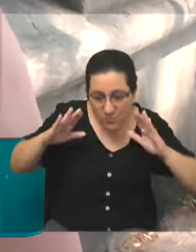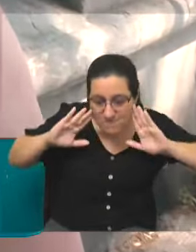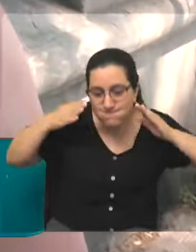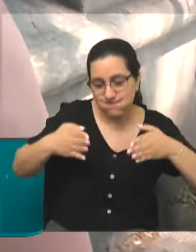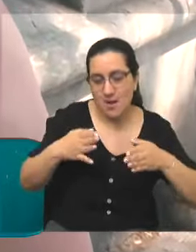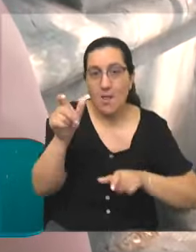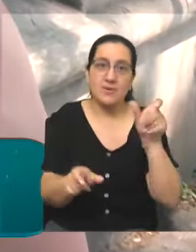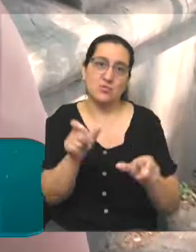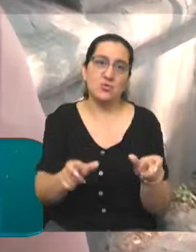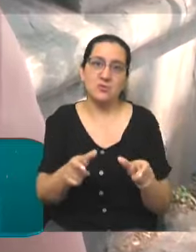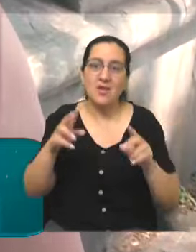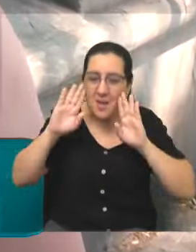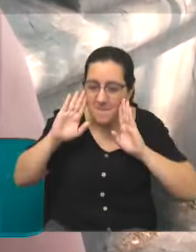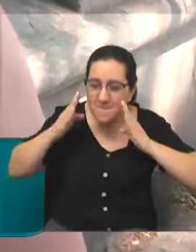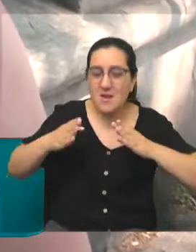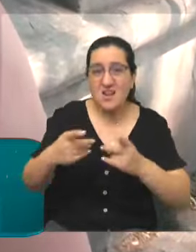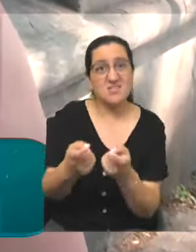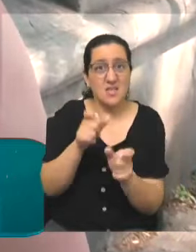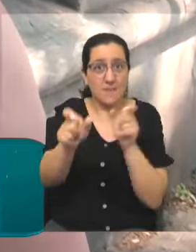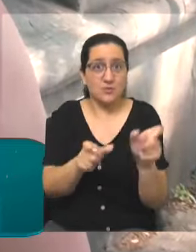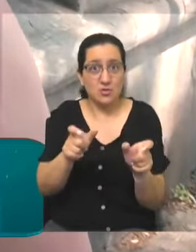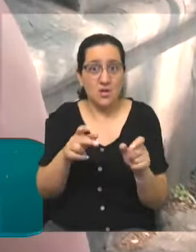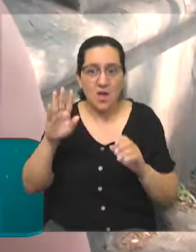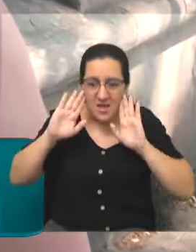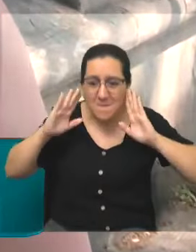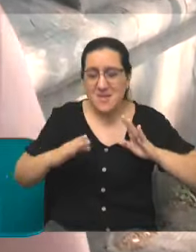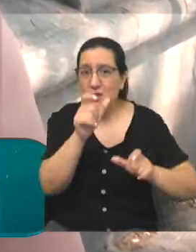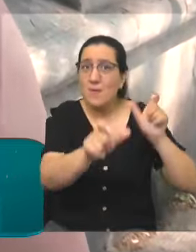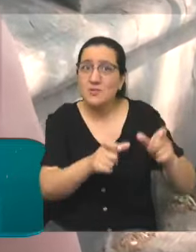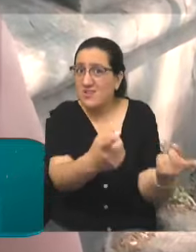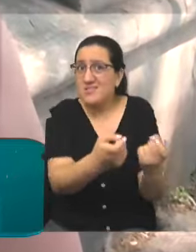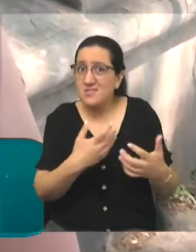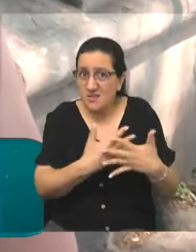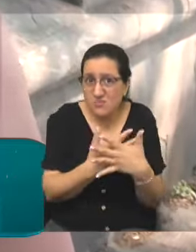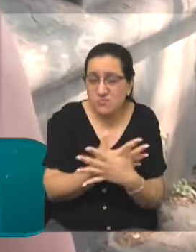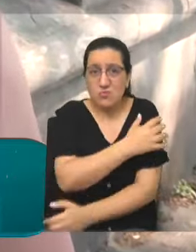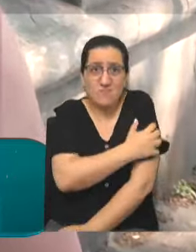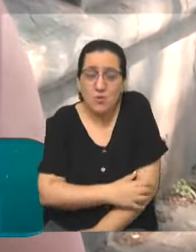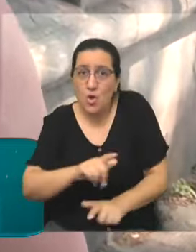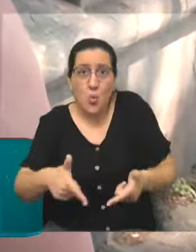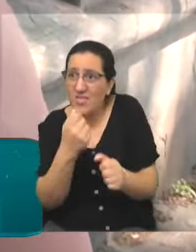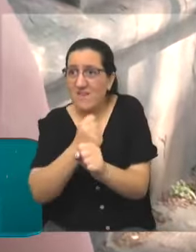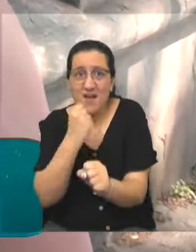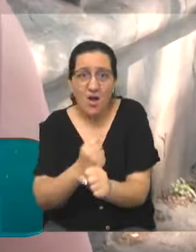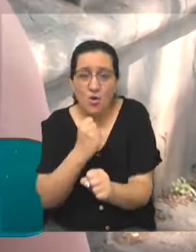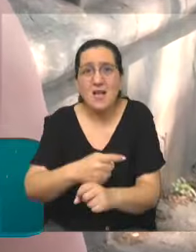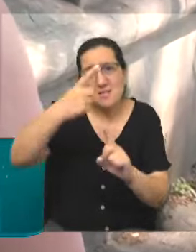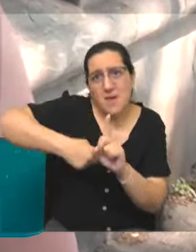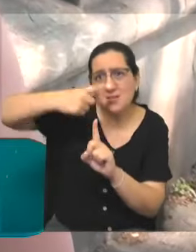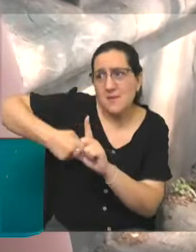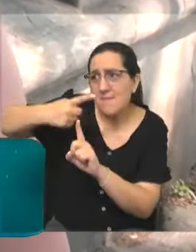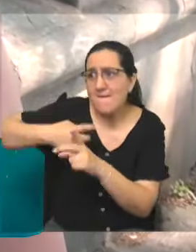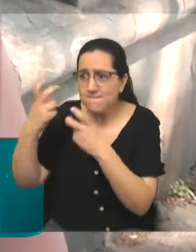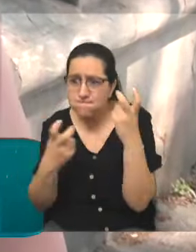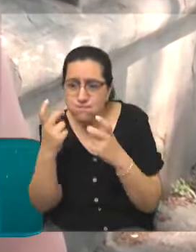el pueblo, que miren por el pueblo, que miren por el necesitado, que miren por los que no tienen laburo. Que hace meses y algunos